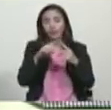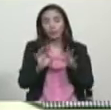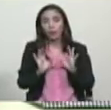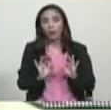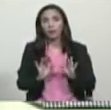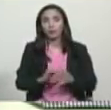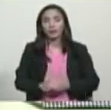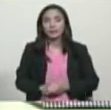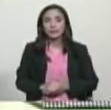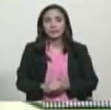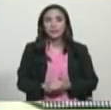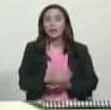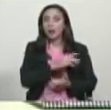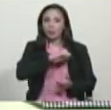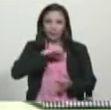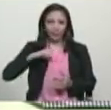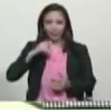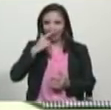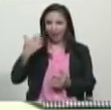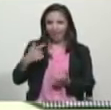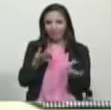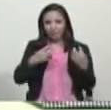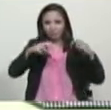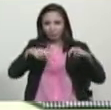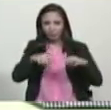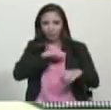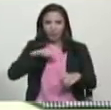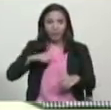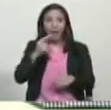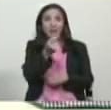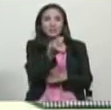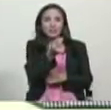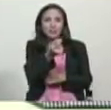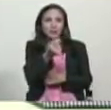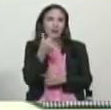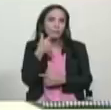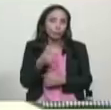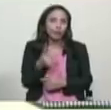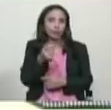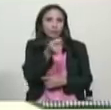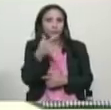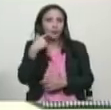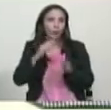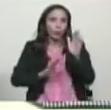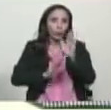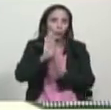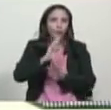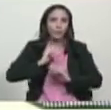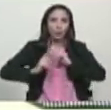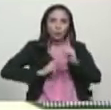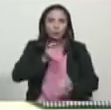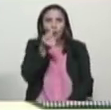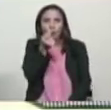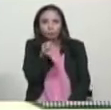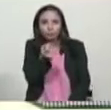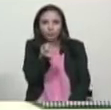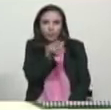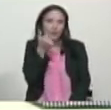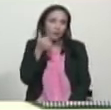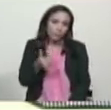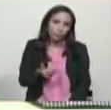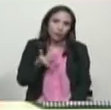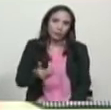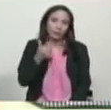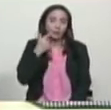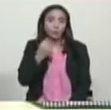en la conversación privada, de la semilla. Tenemos la obligación de incrementar la producción de semilla y es un reto que vamos a asumir con